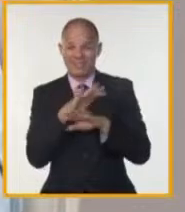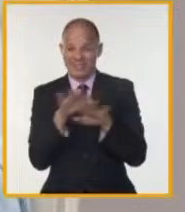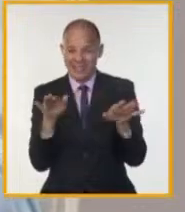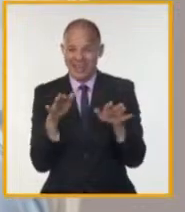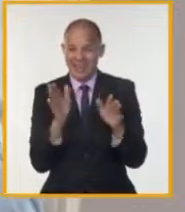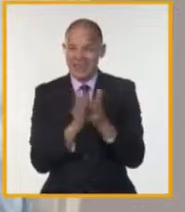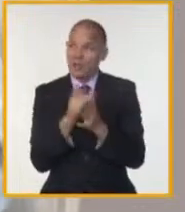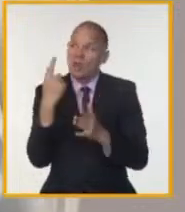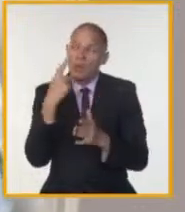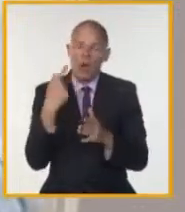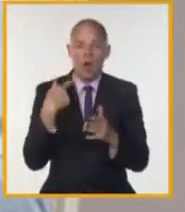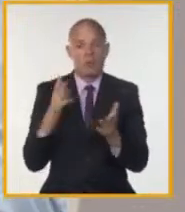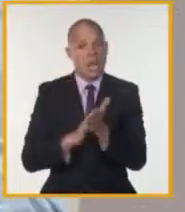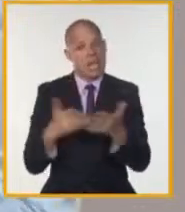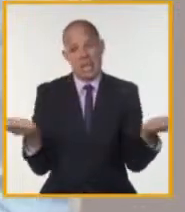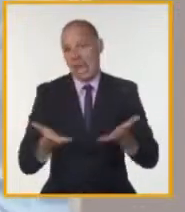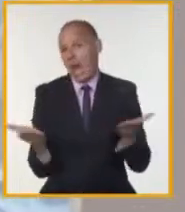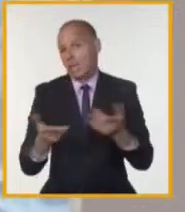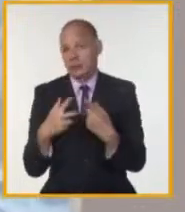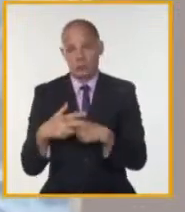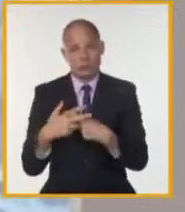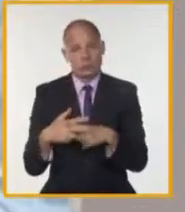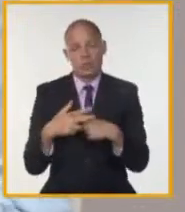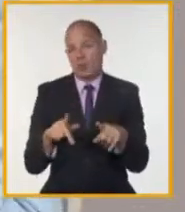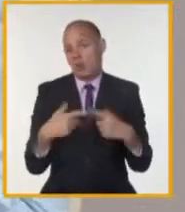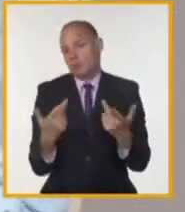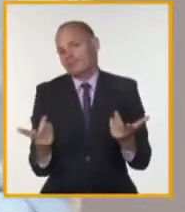como como darle una respuesta